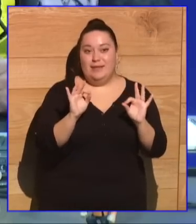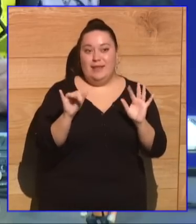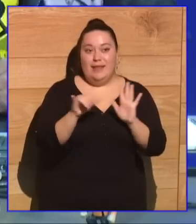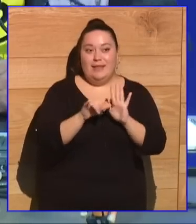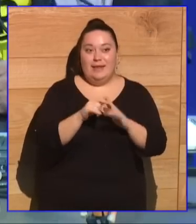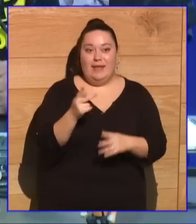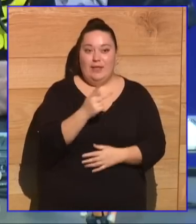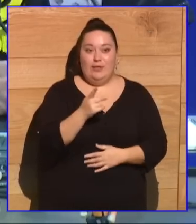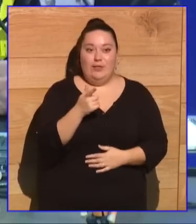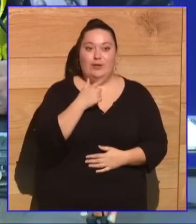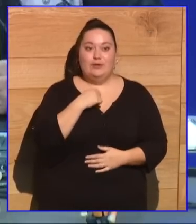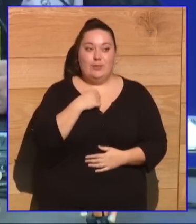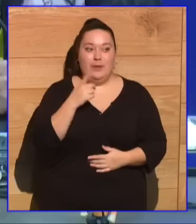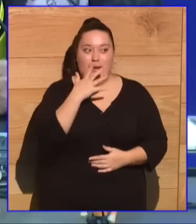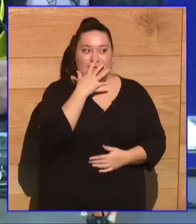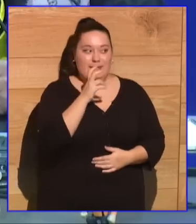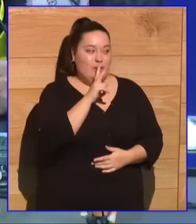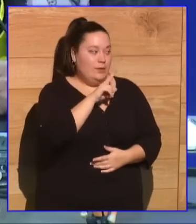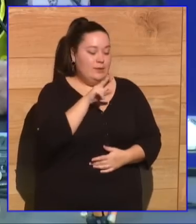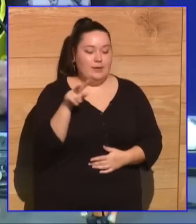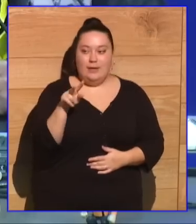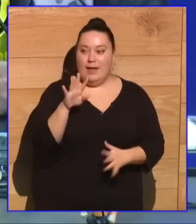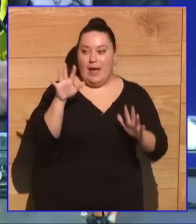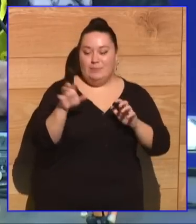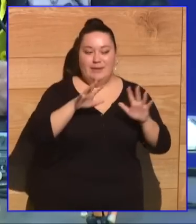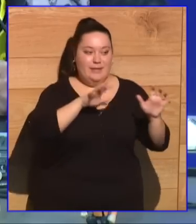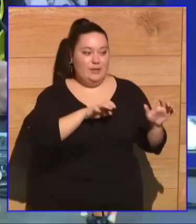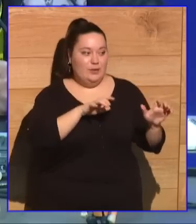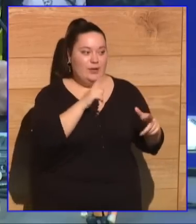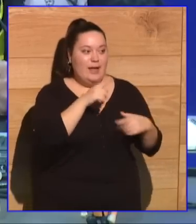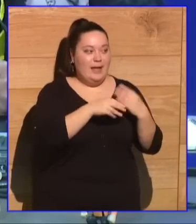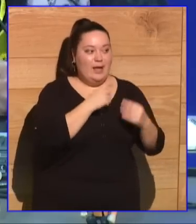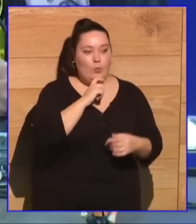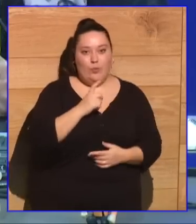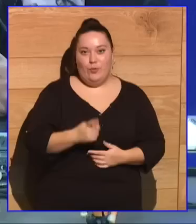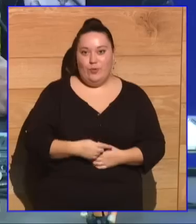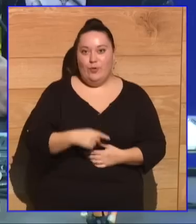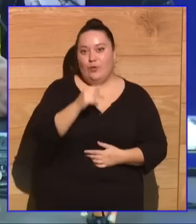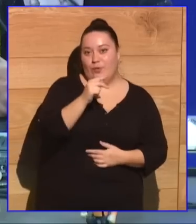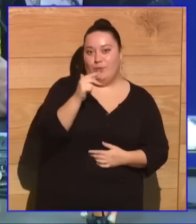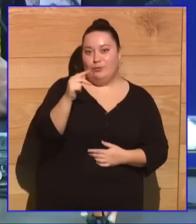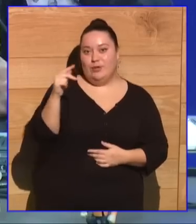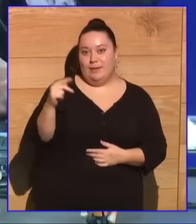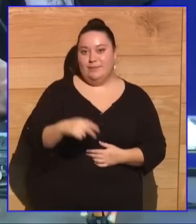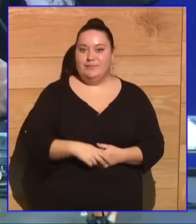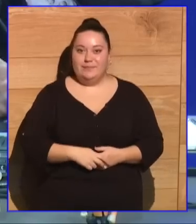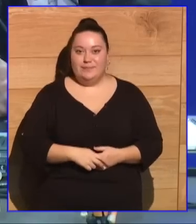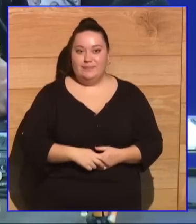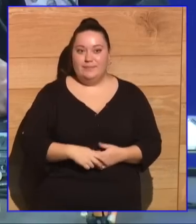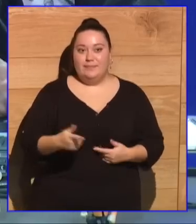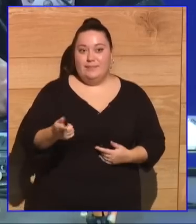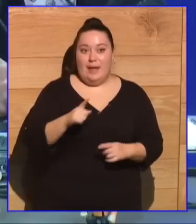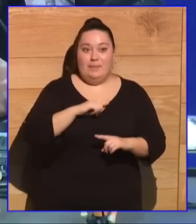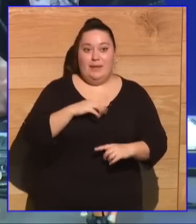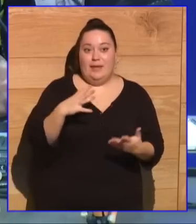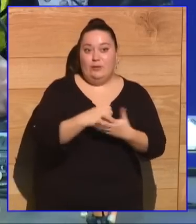de dos cómicos que miraban muy serios Aprendiendo. cómo se desarrollaba esto. O sea que a mí que